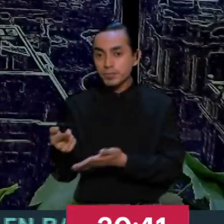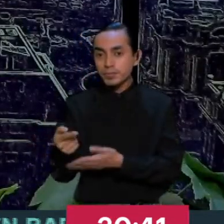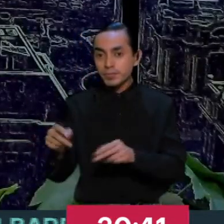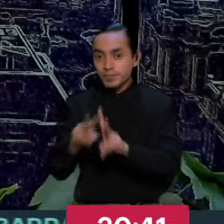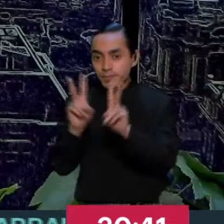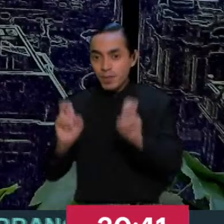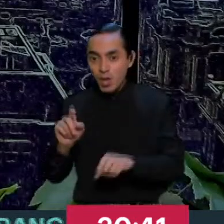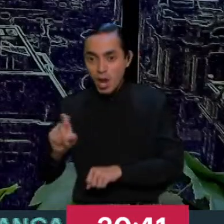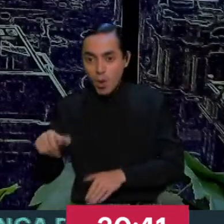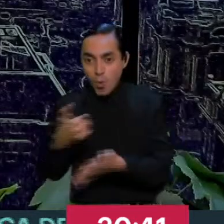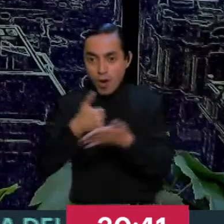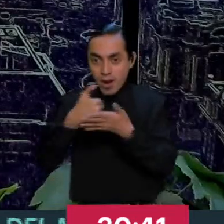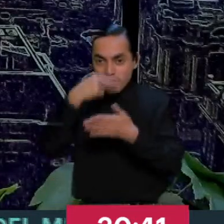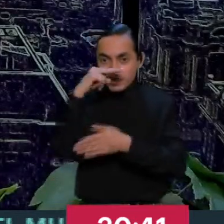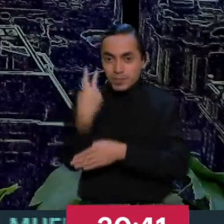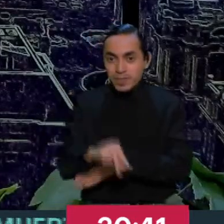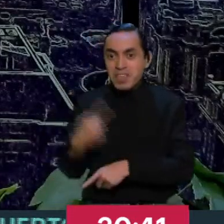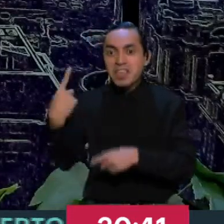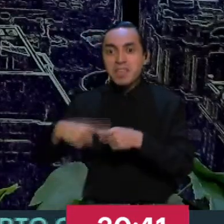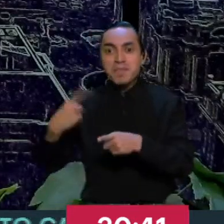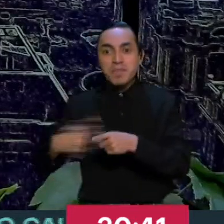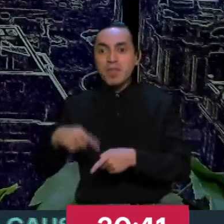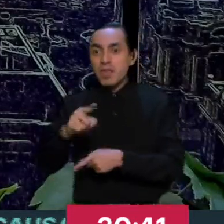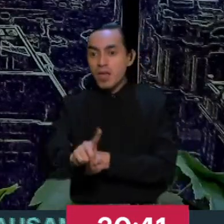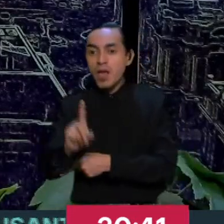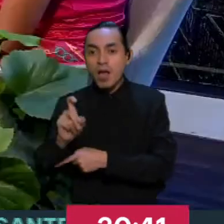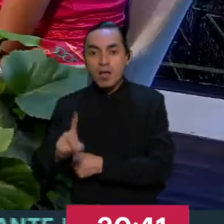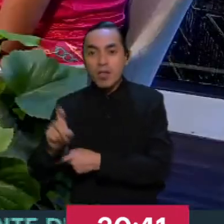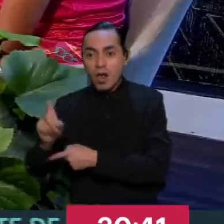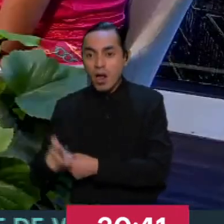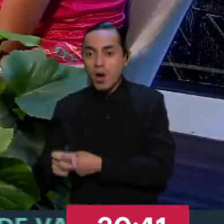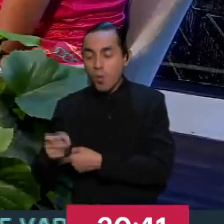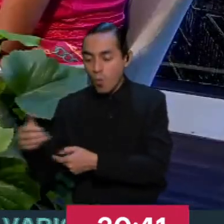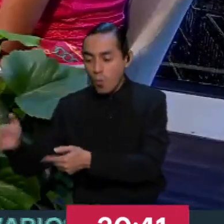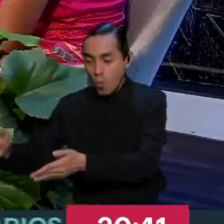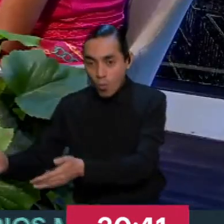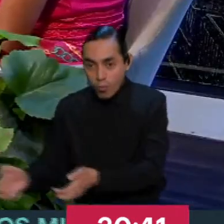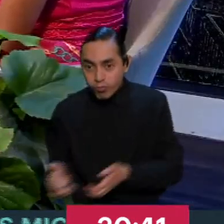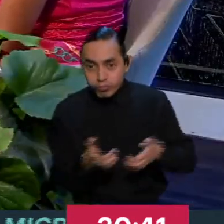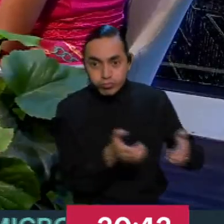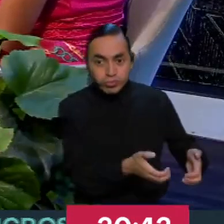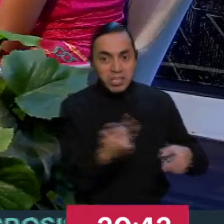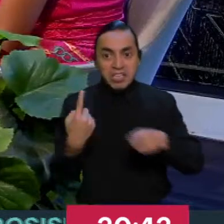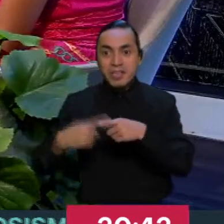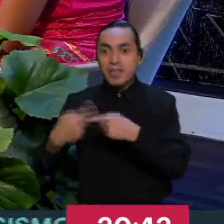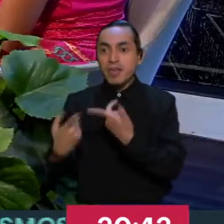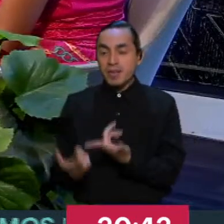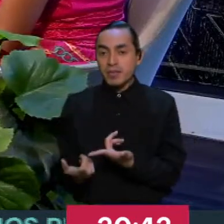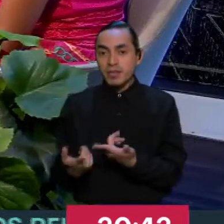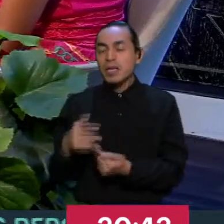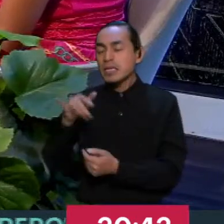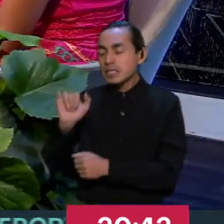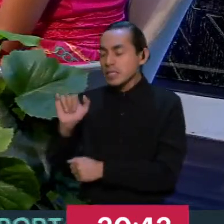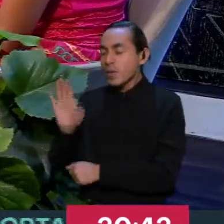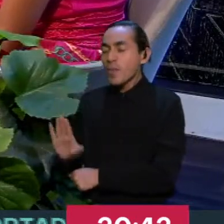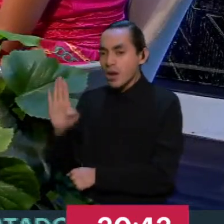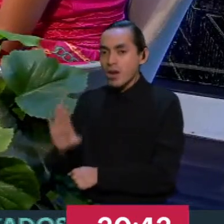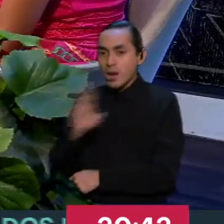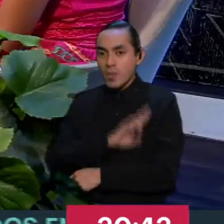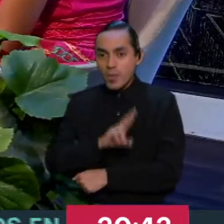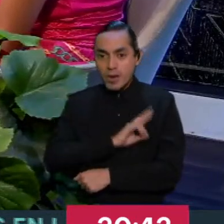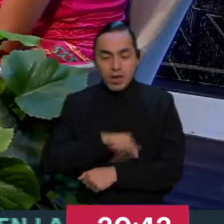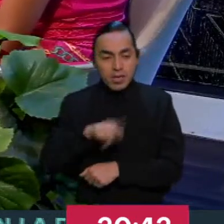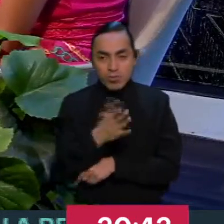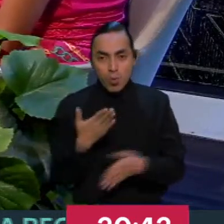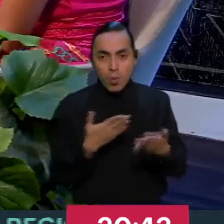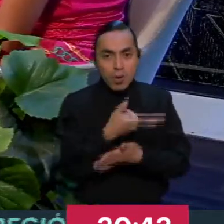agua en la Ciudad de México. ¿Quiénes son las que acarrean el agua? Sí, o sea, algo que se queda como, pareciera que en lo privado, y pareciera que es algo que no lo atraviesa la cuestión